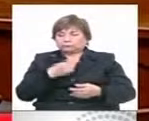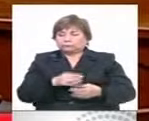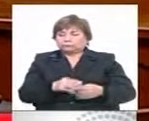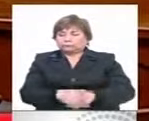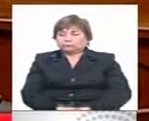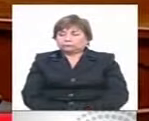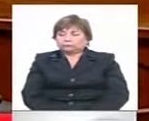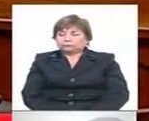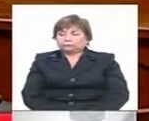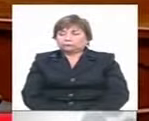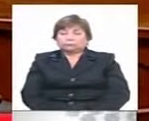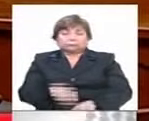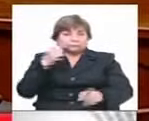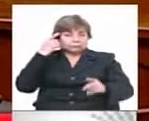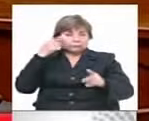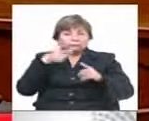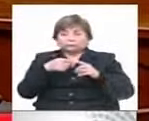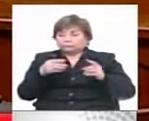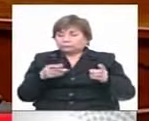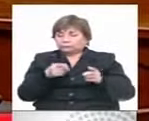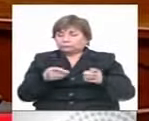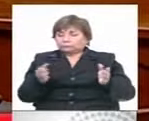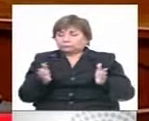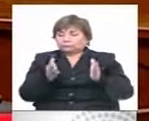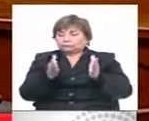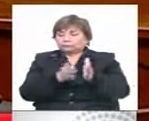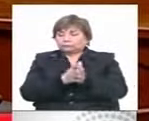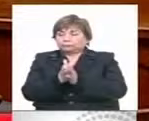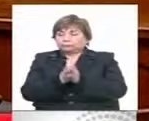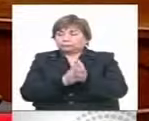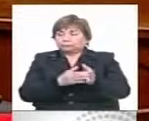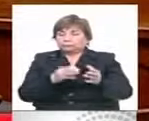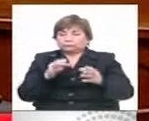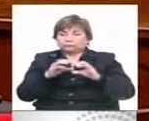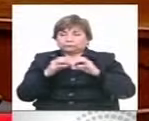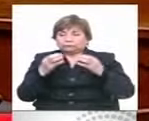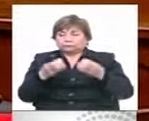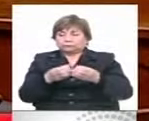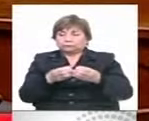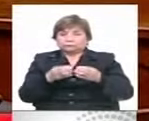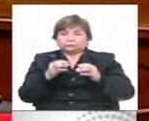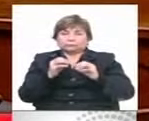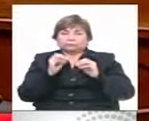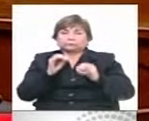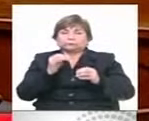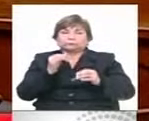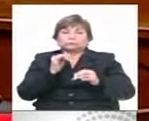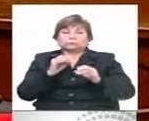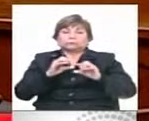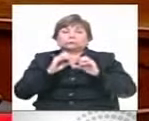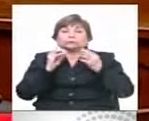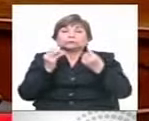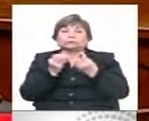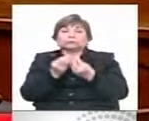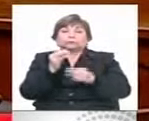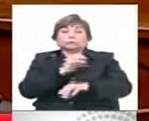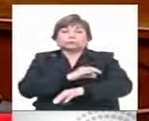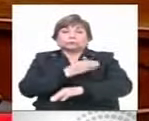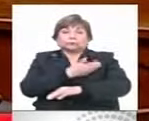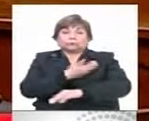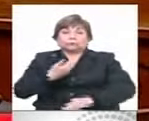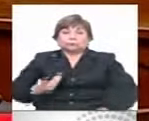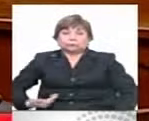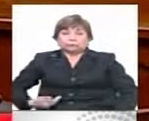servicios. En ese sentido, impulsaremos el fortalecimiento del Consejo de Coordinación Intergubernamental,